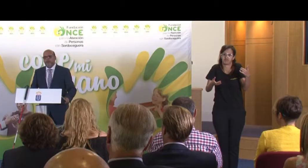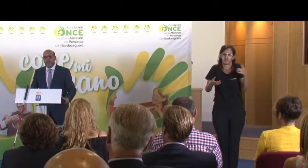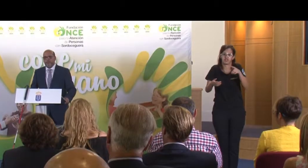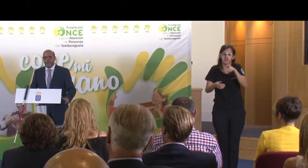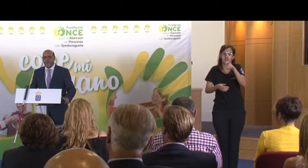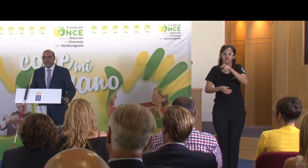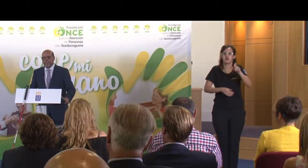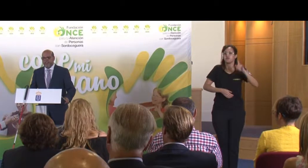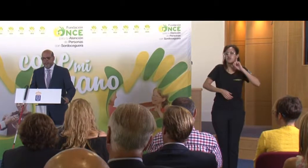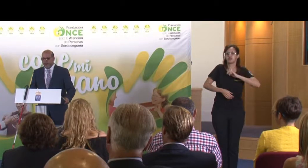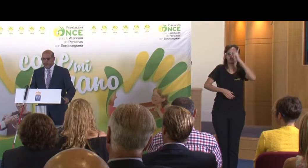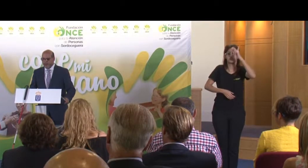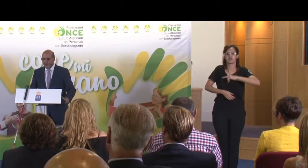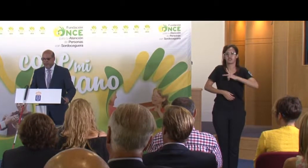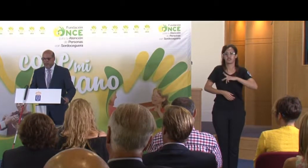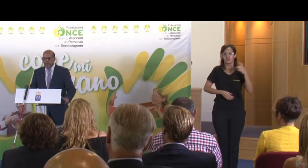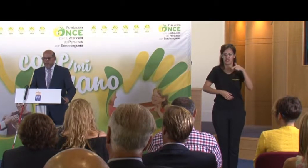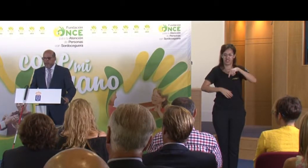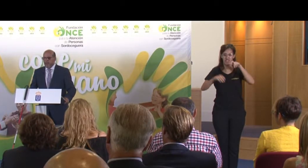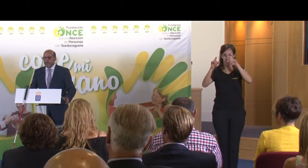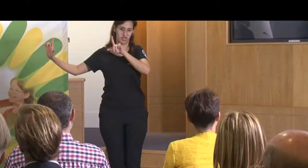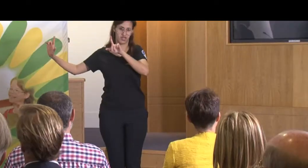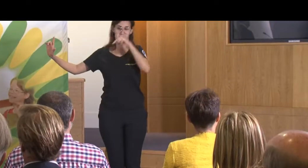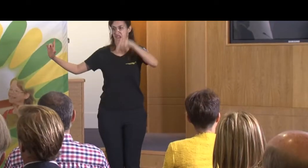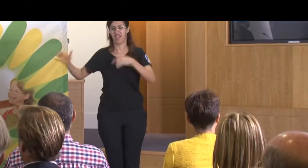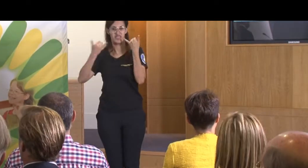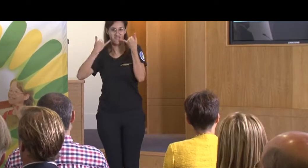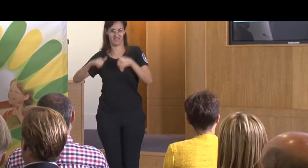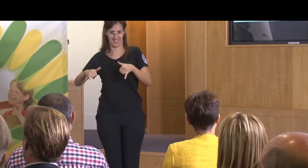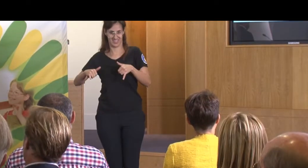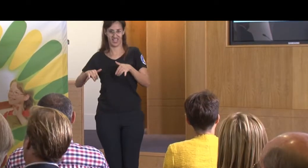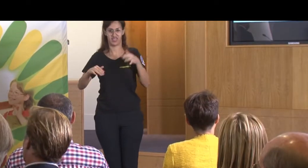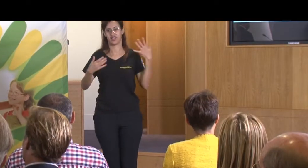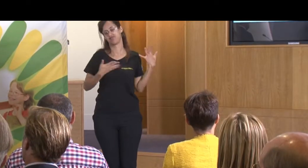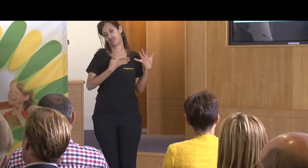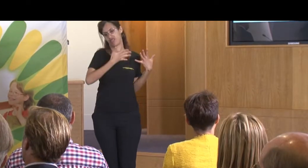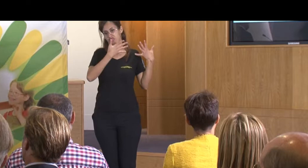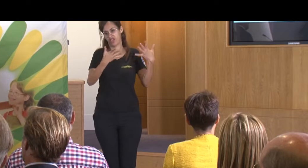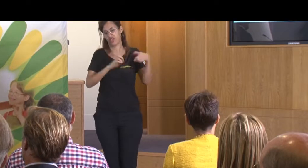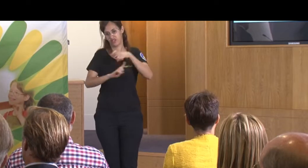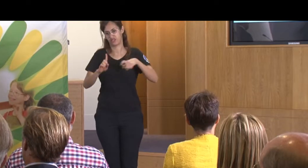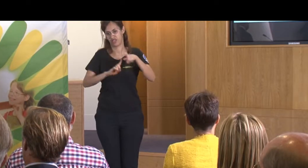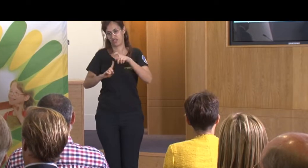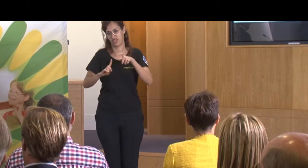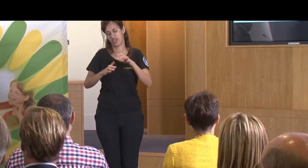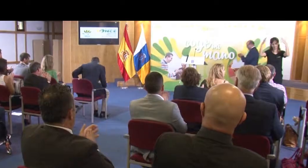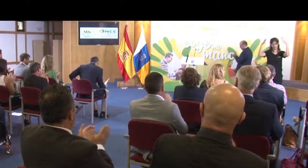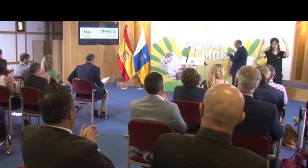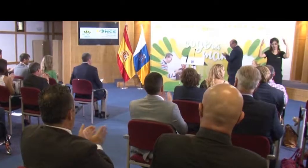desde su fundación, desde 1938, para facilitar la inclusión y la integración de las personas más vulnerables en nuestra